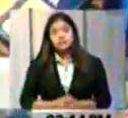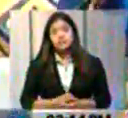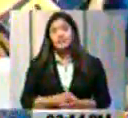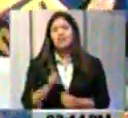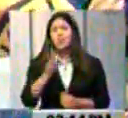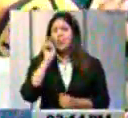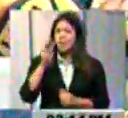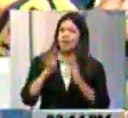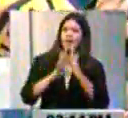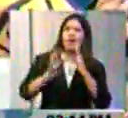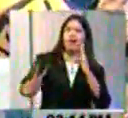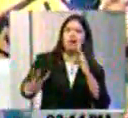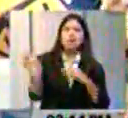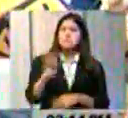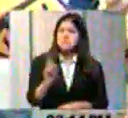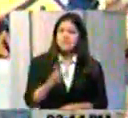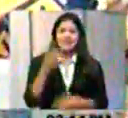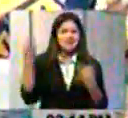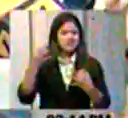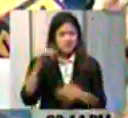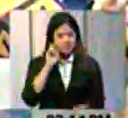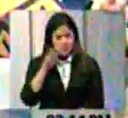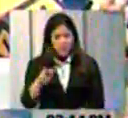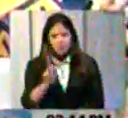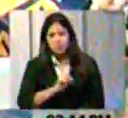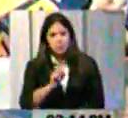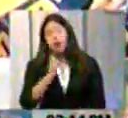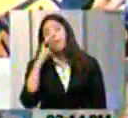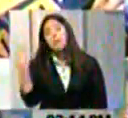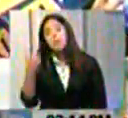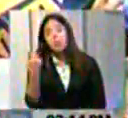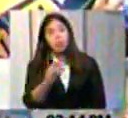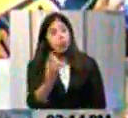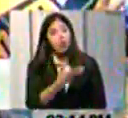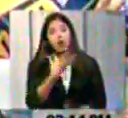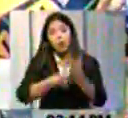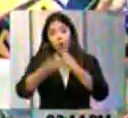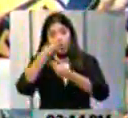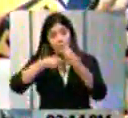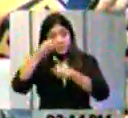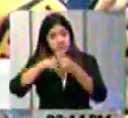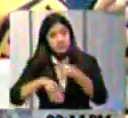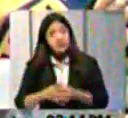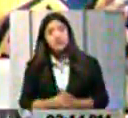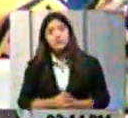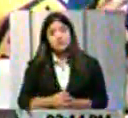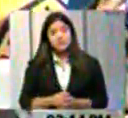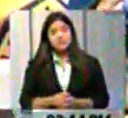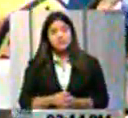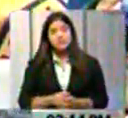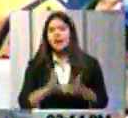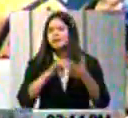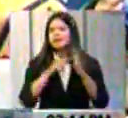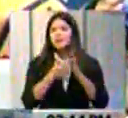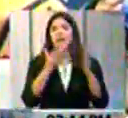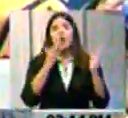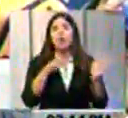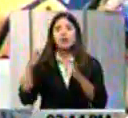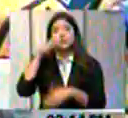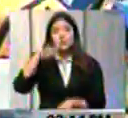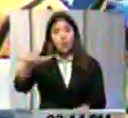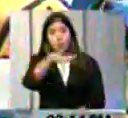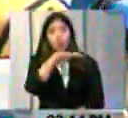que tradicionalmente se hacen en la búsqueda de alimentos, no, es la organización popular. Nosotros hicimos